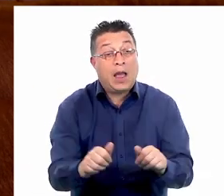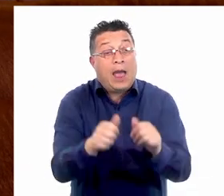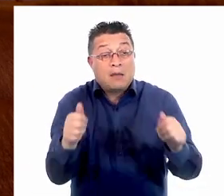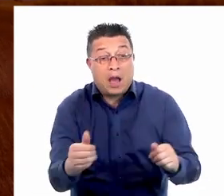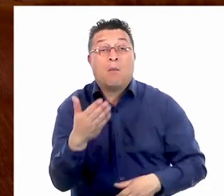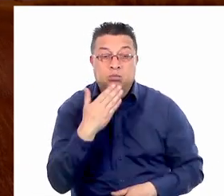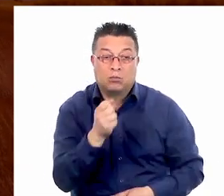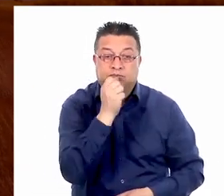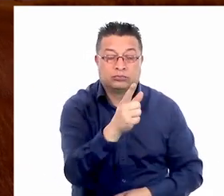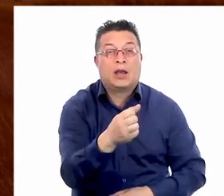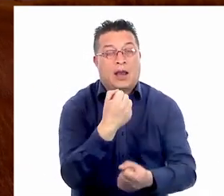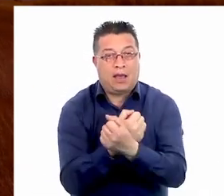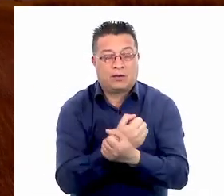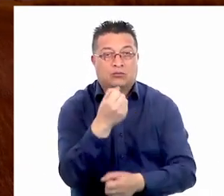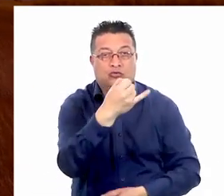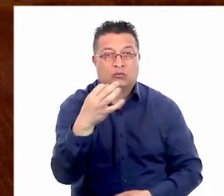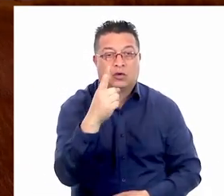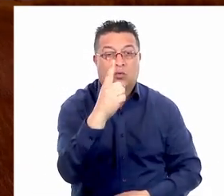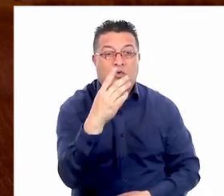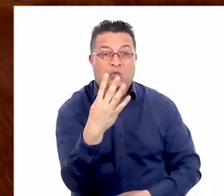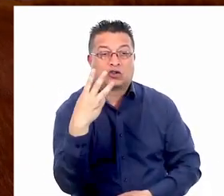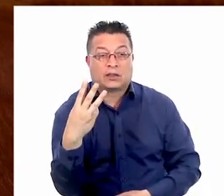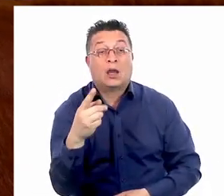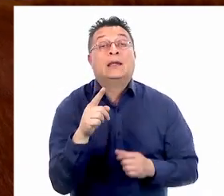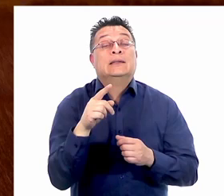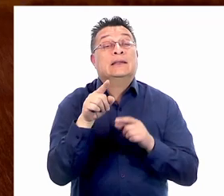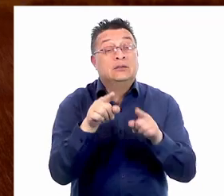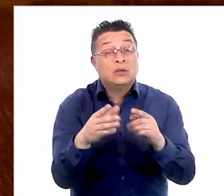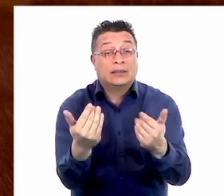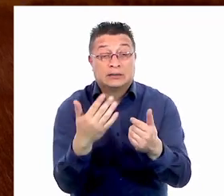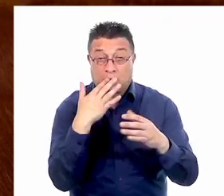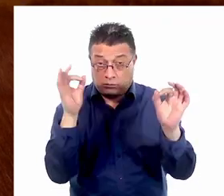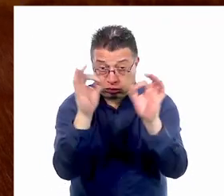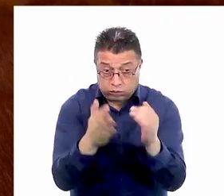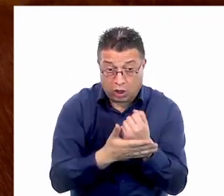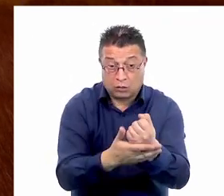56-2249-79600. Además, puedes denunciar a Carabineros al 143.